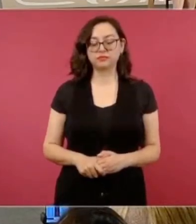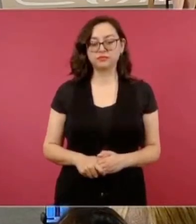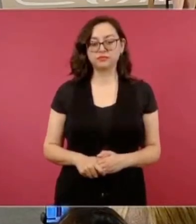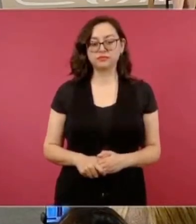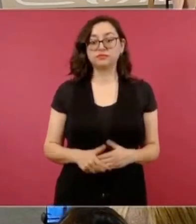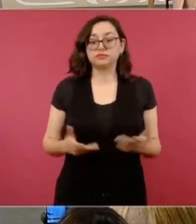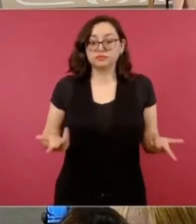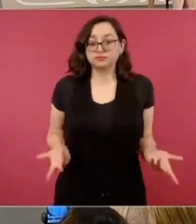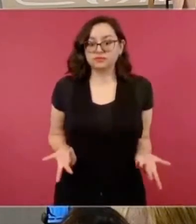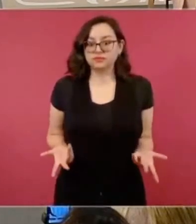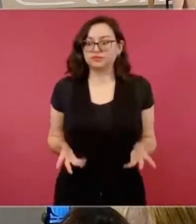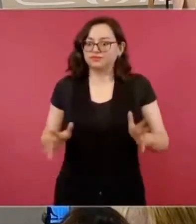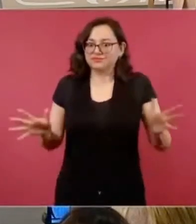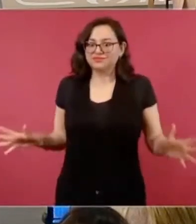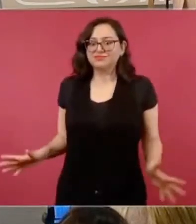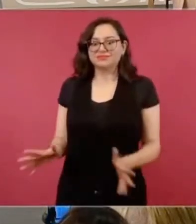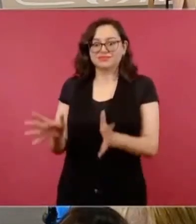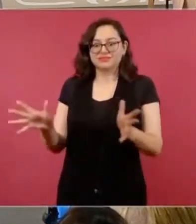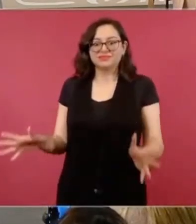Esto es